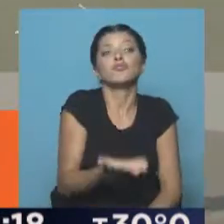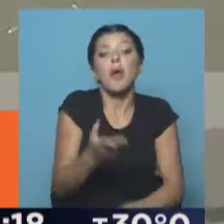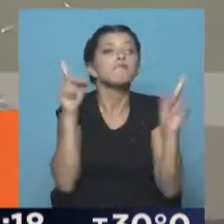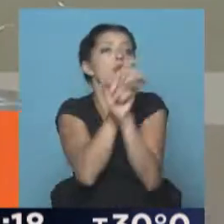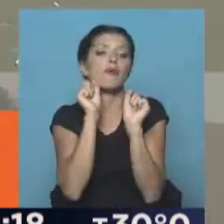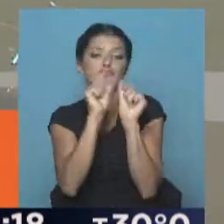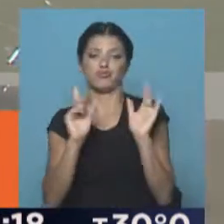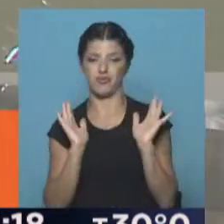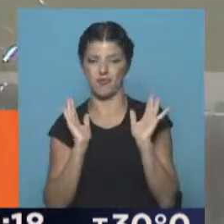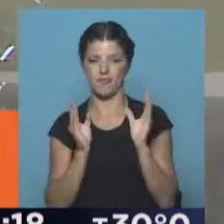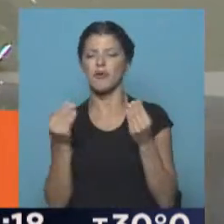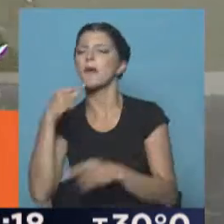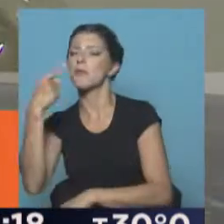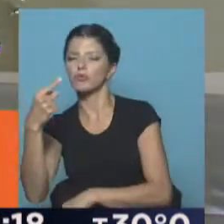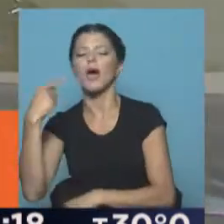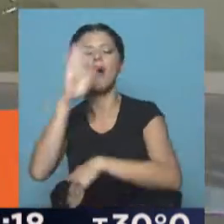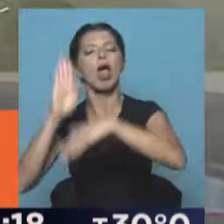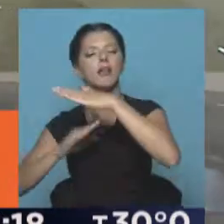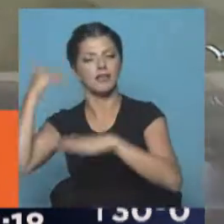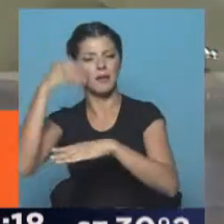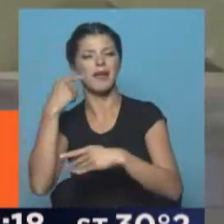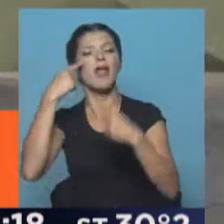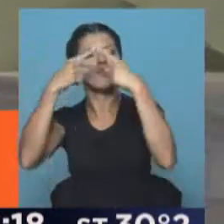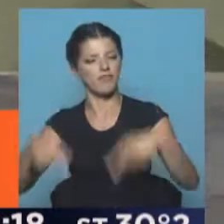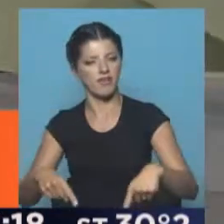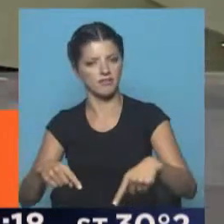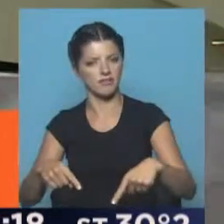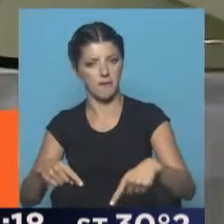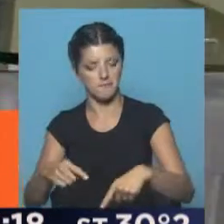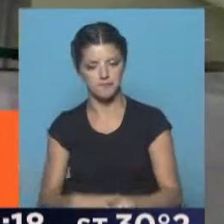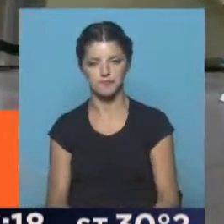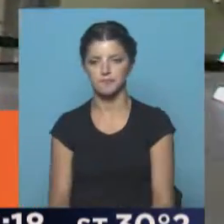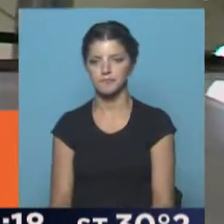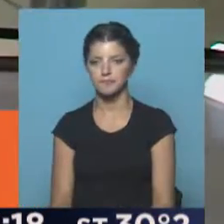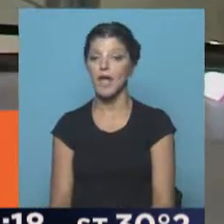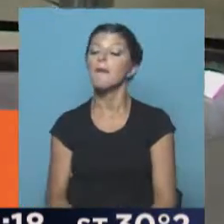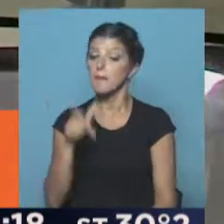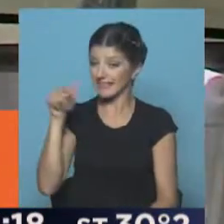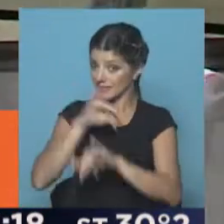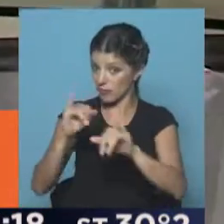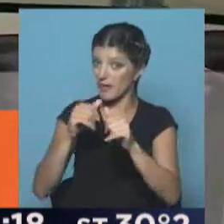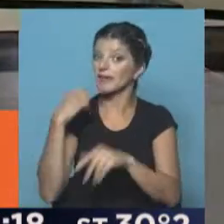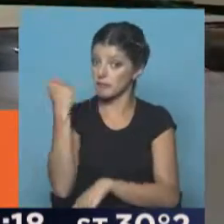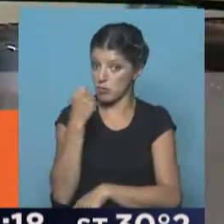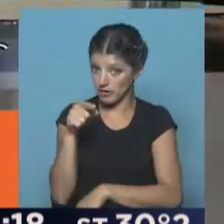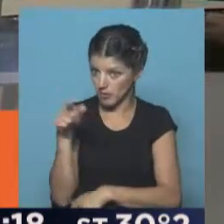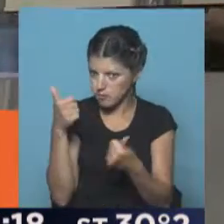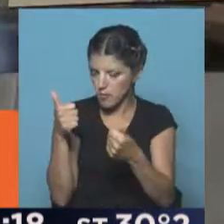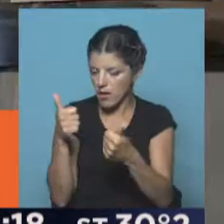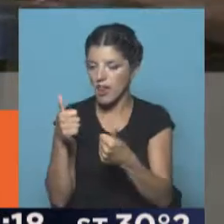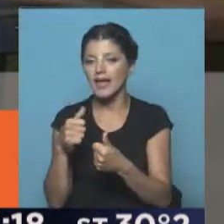individual, limitado al individual y no tiene que ver con lo social? Me parecía que era, y el informe lo refleja bien, interesante cruzar estas dos cosas, digamos.